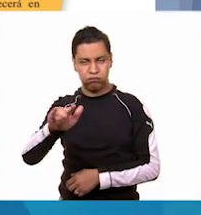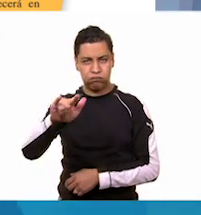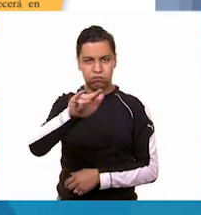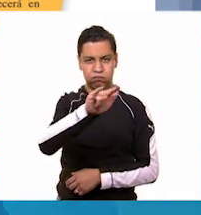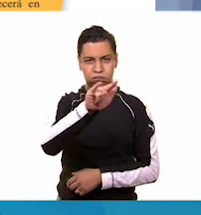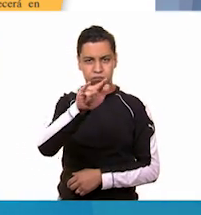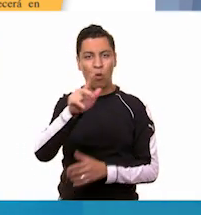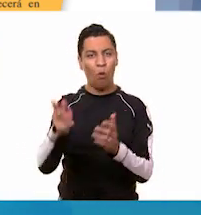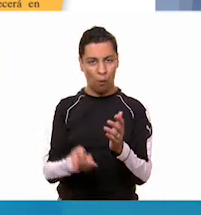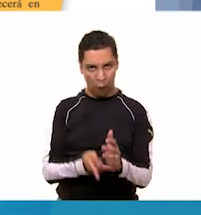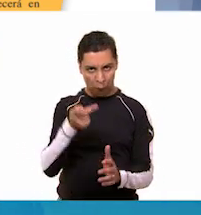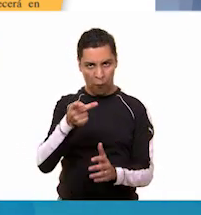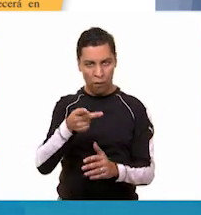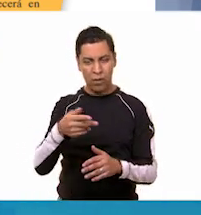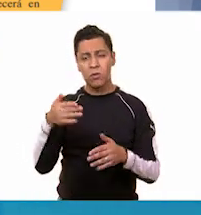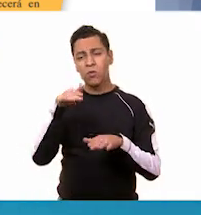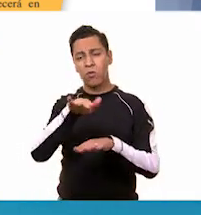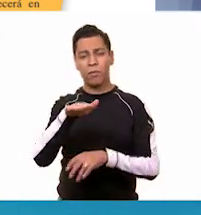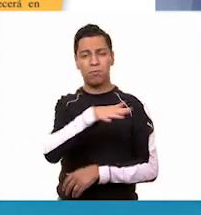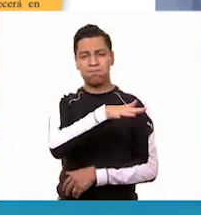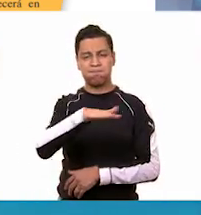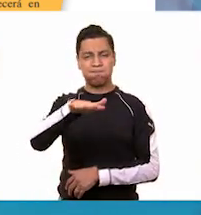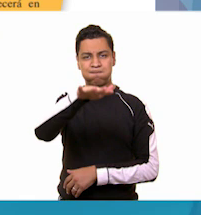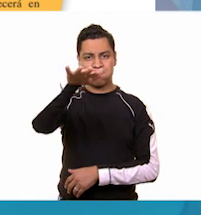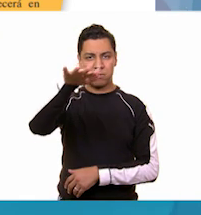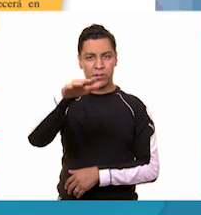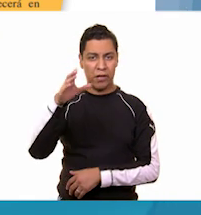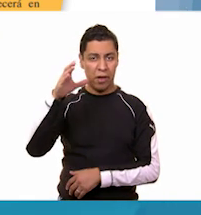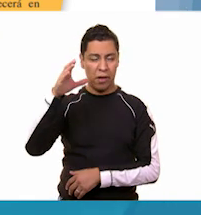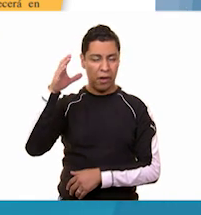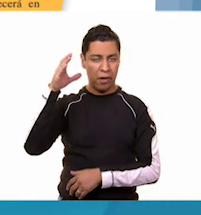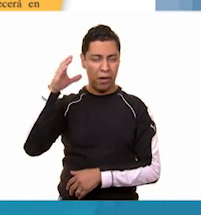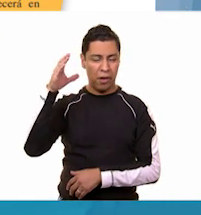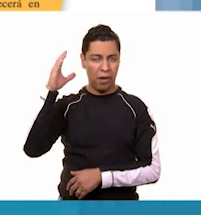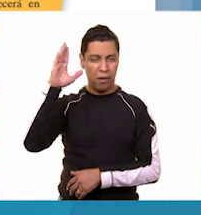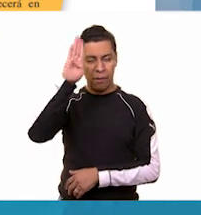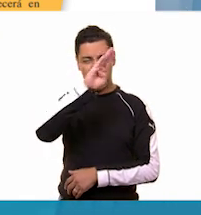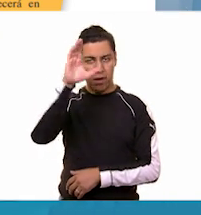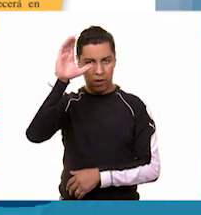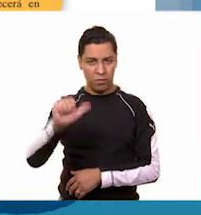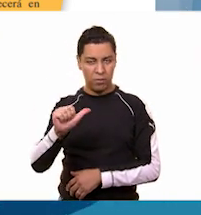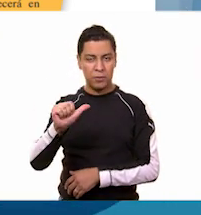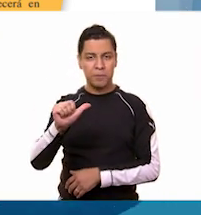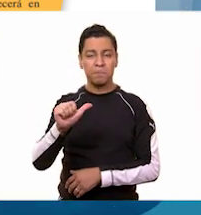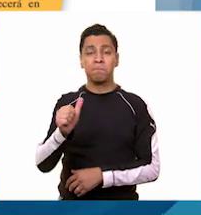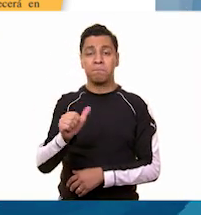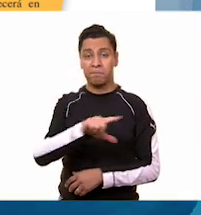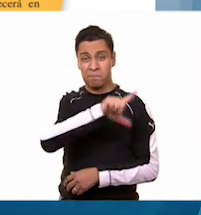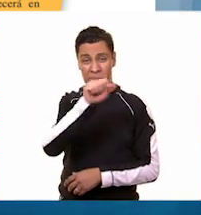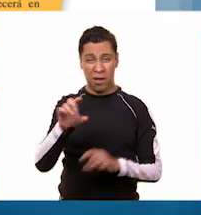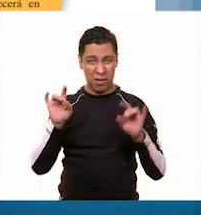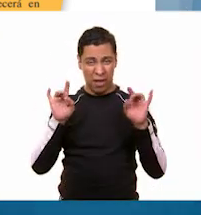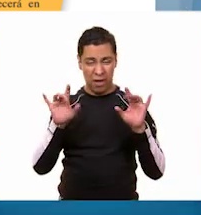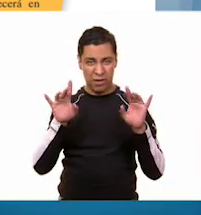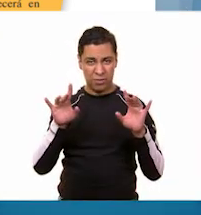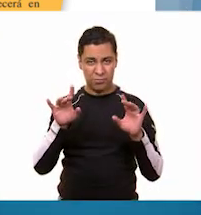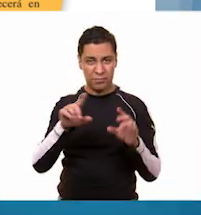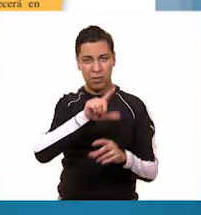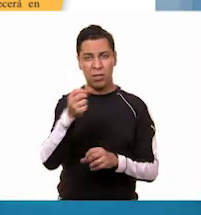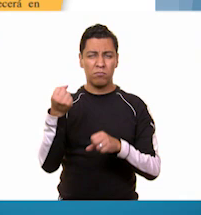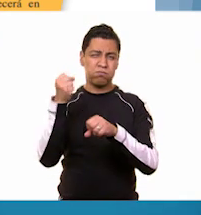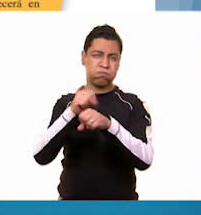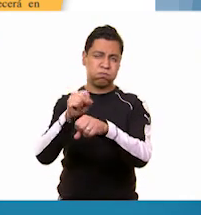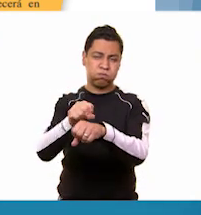un sobrevuelo sobre California el viernes antes de aterrizar en Los Ángeles. Tras pasar algunas semanas en un